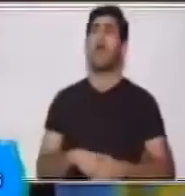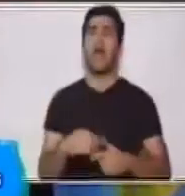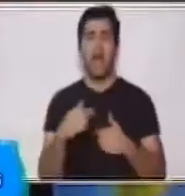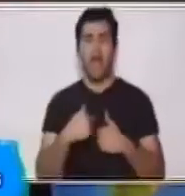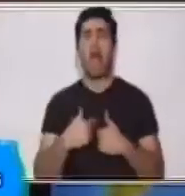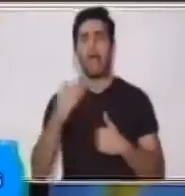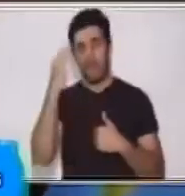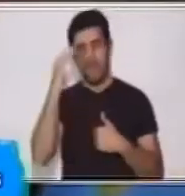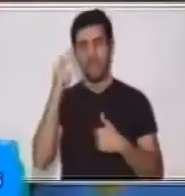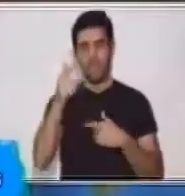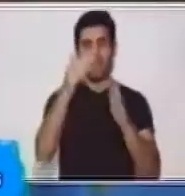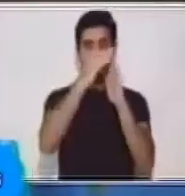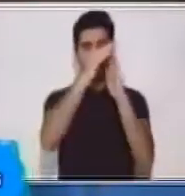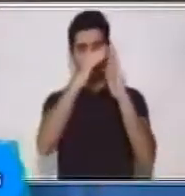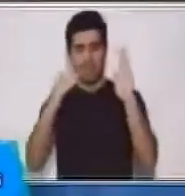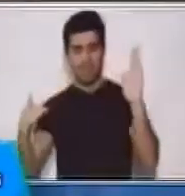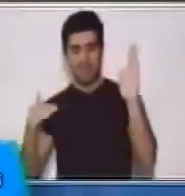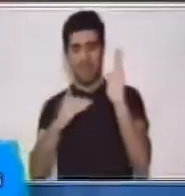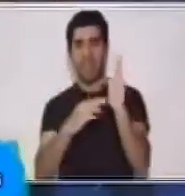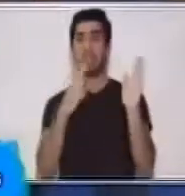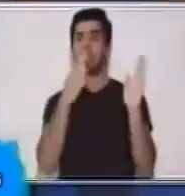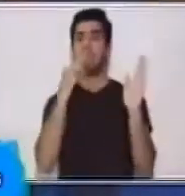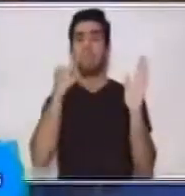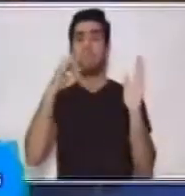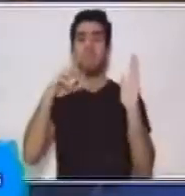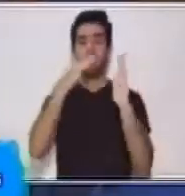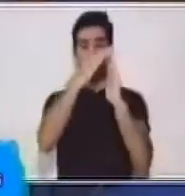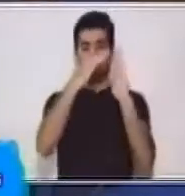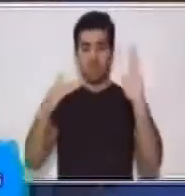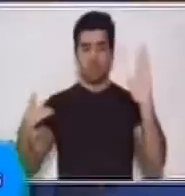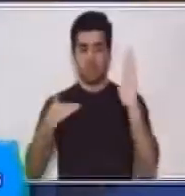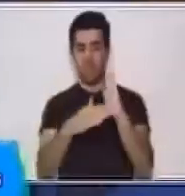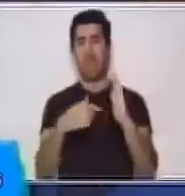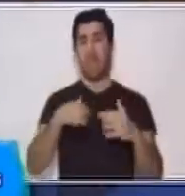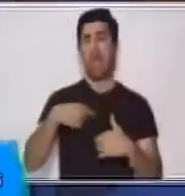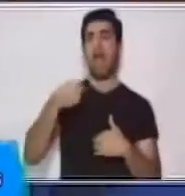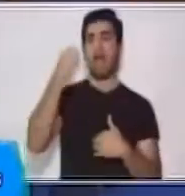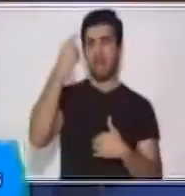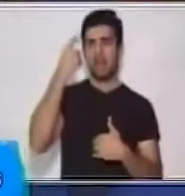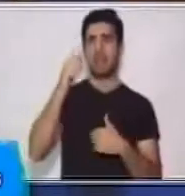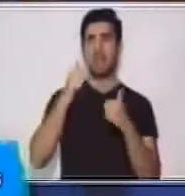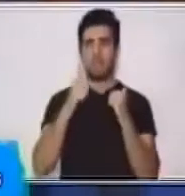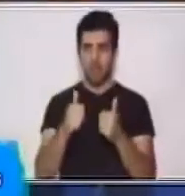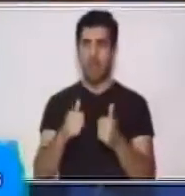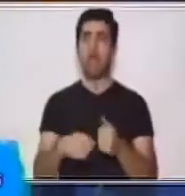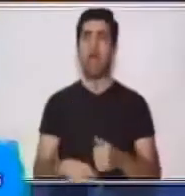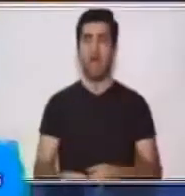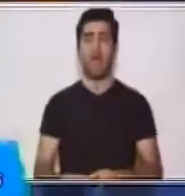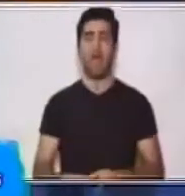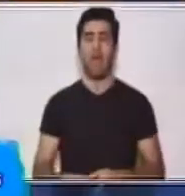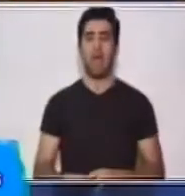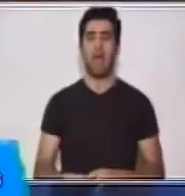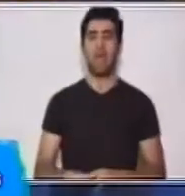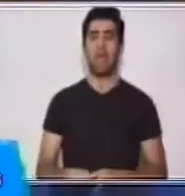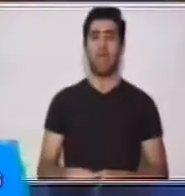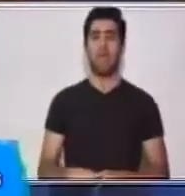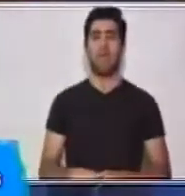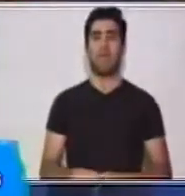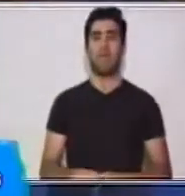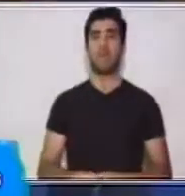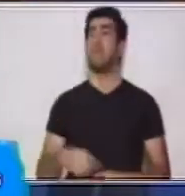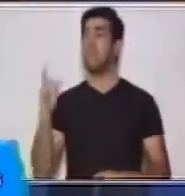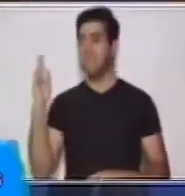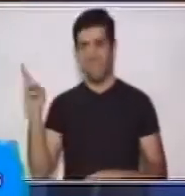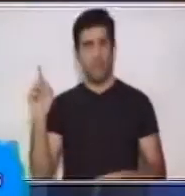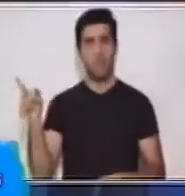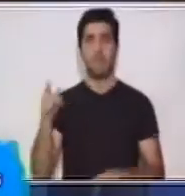comprendimos muy bien en casa, porque dijimos que va a ser el lado más grande, ¿verdad? Y que va a tener opuesto el ángulo de 90